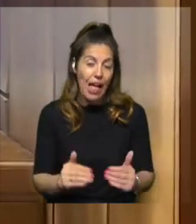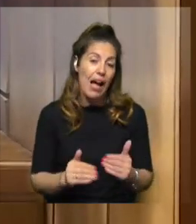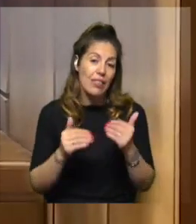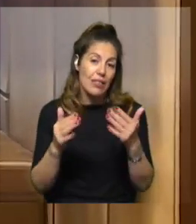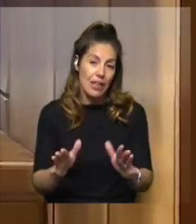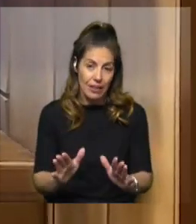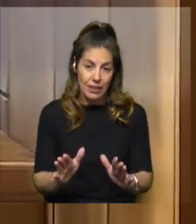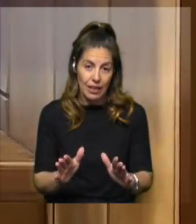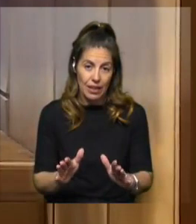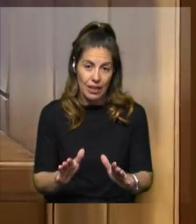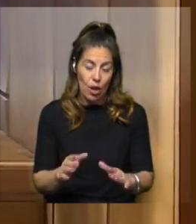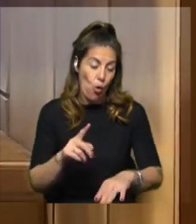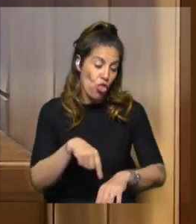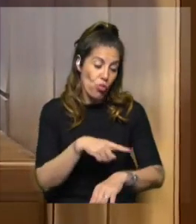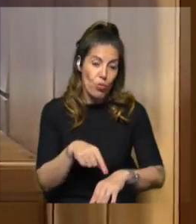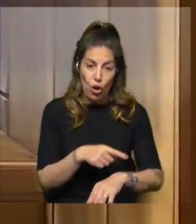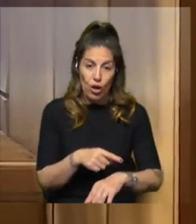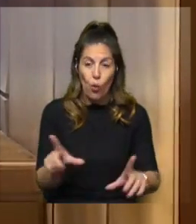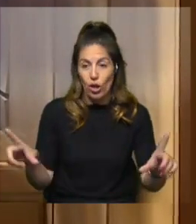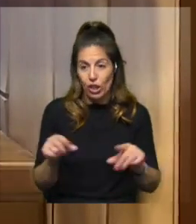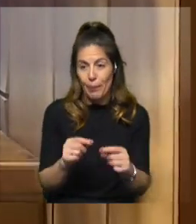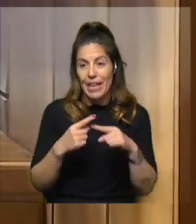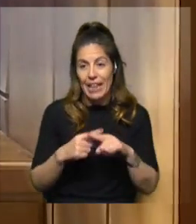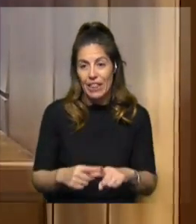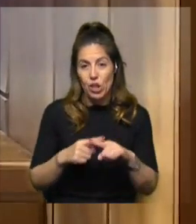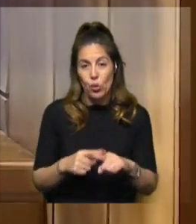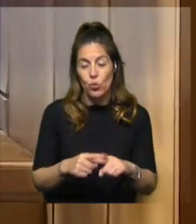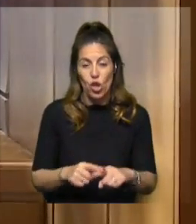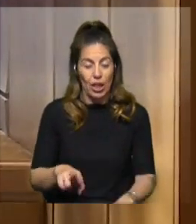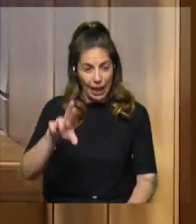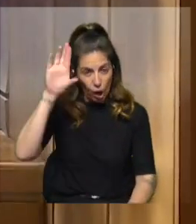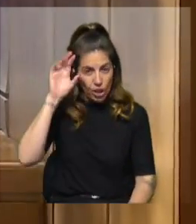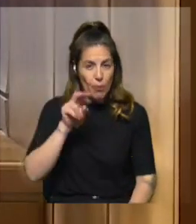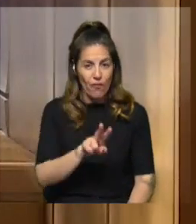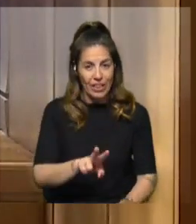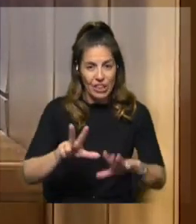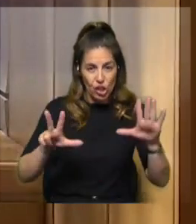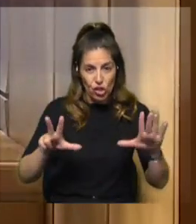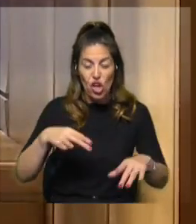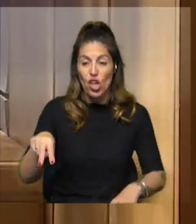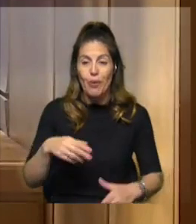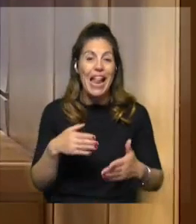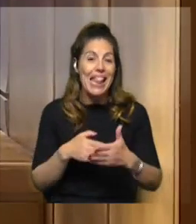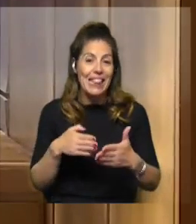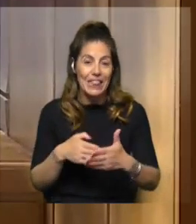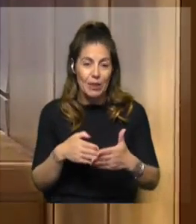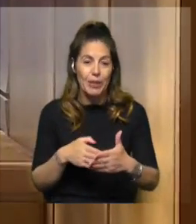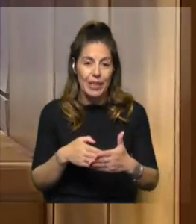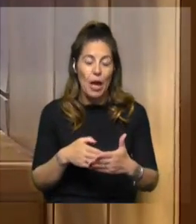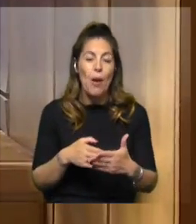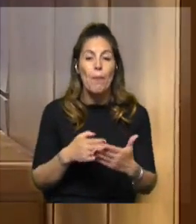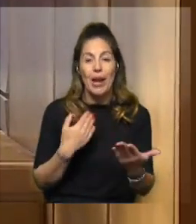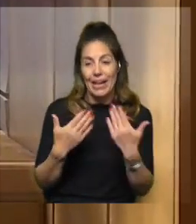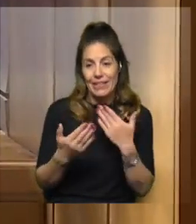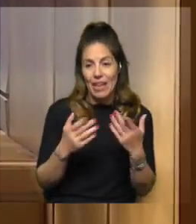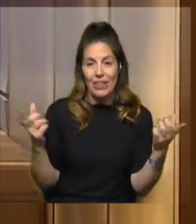a un par de horas donde termine esta discusión. Recordemos que el 28 de noviembre es el límite para que se trate en el Pleno de